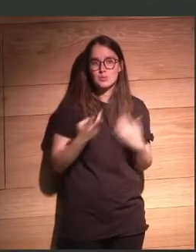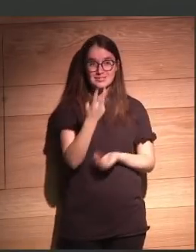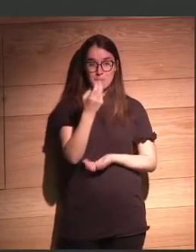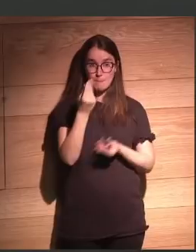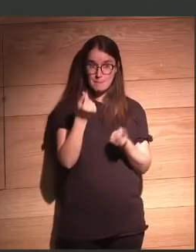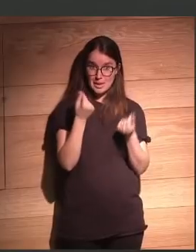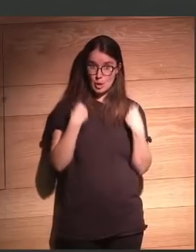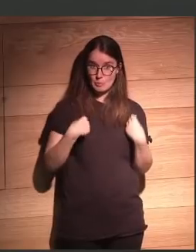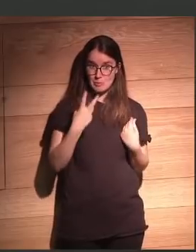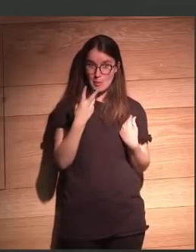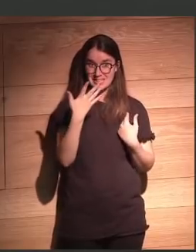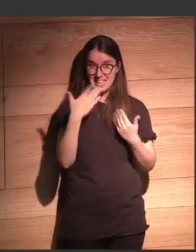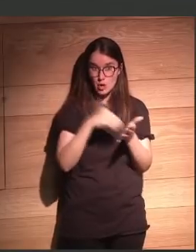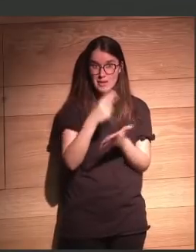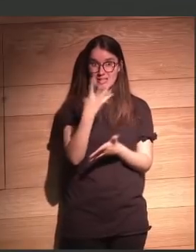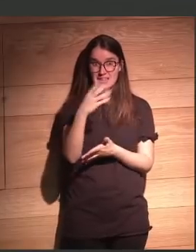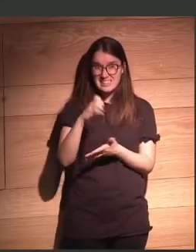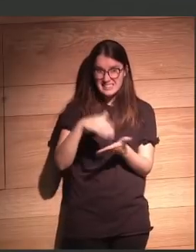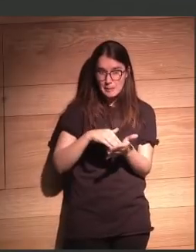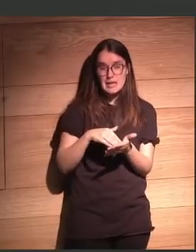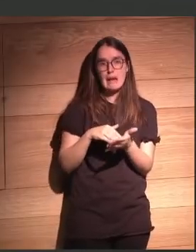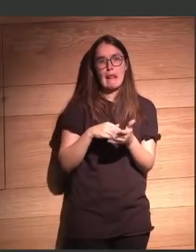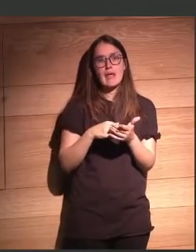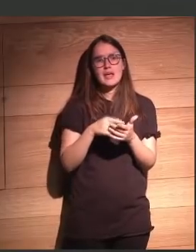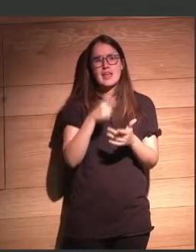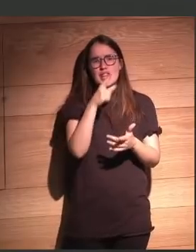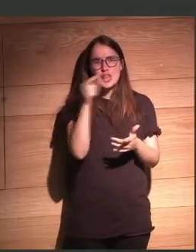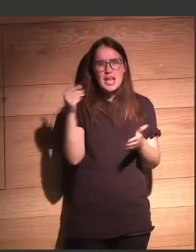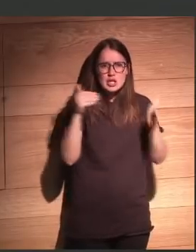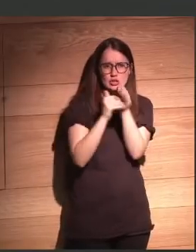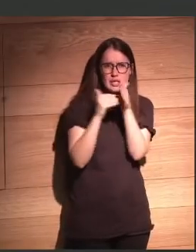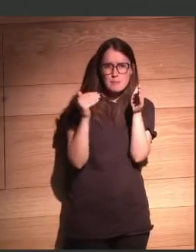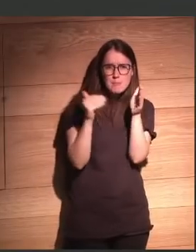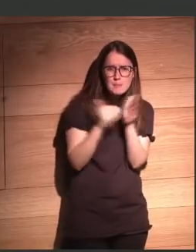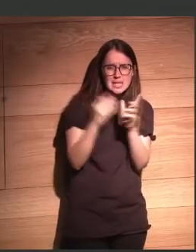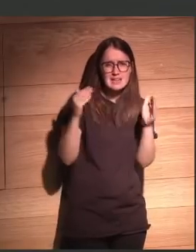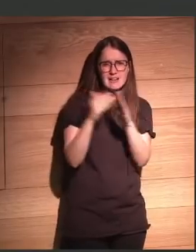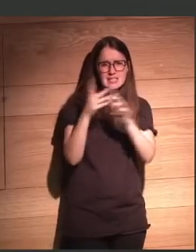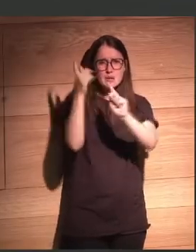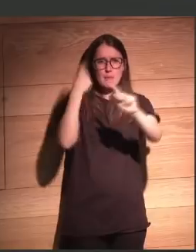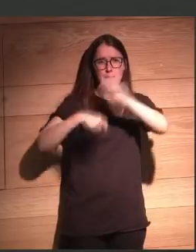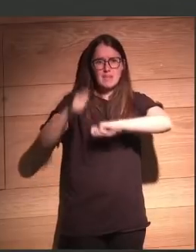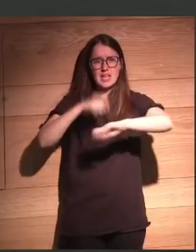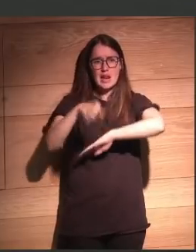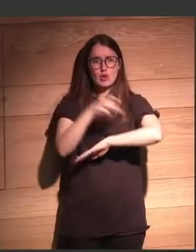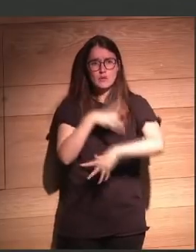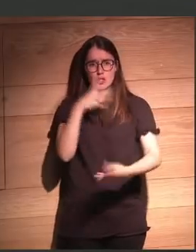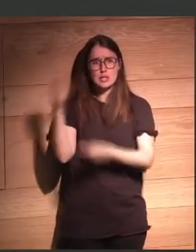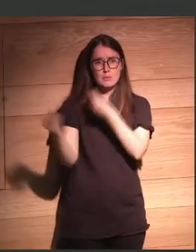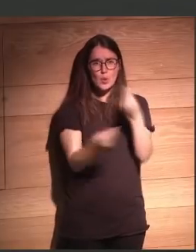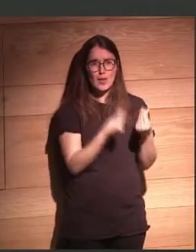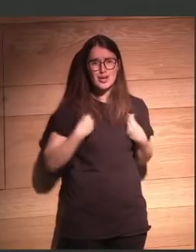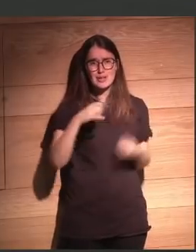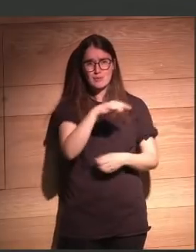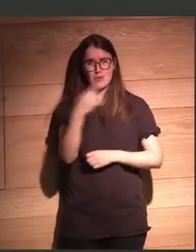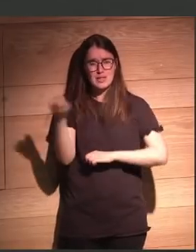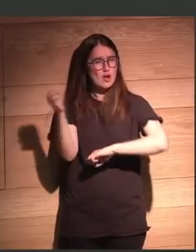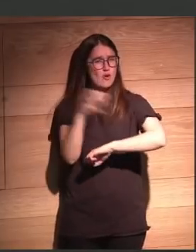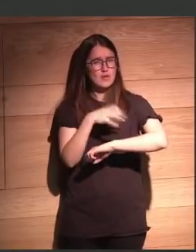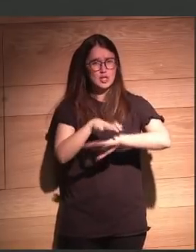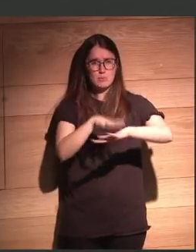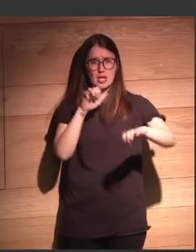precio están vendiendo sus cientos de miles de casas a los fondos especuladores de vivienda, fondos